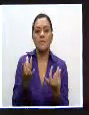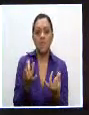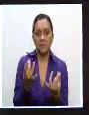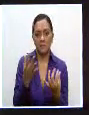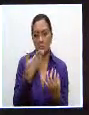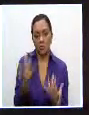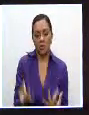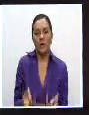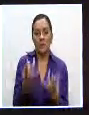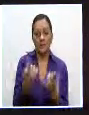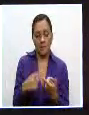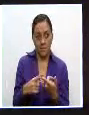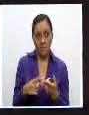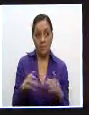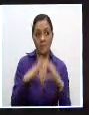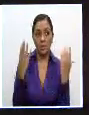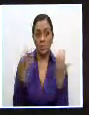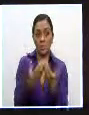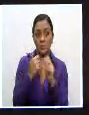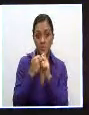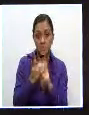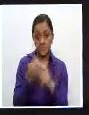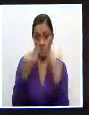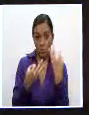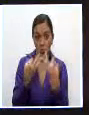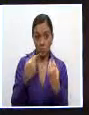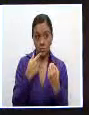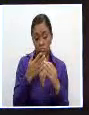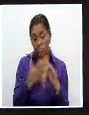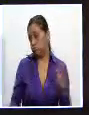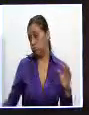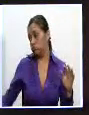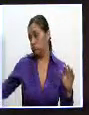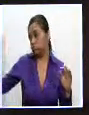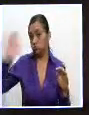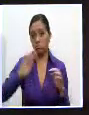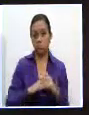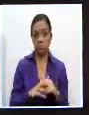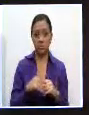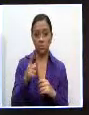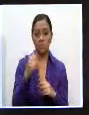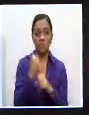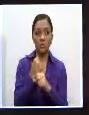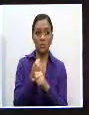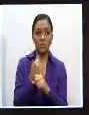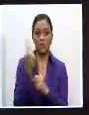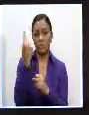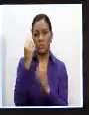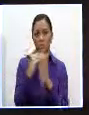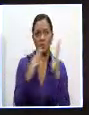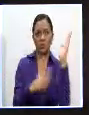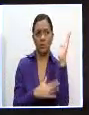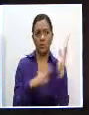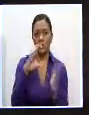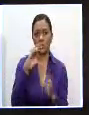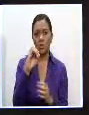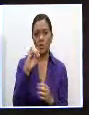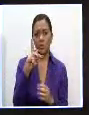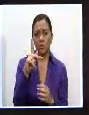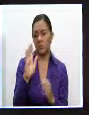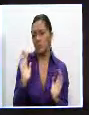la trascendencia de lo que hemos hecho la comisión permanente de Justicia hubiera justificado largamente por ejemplo su trayectoria con un solo proyecto de ley el